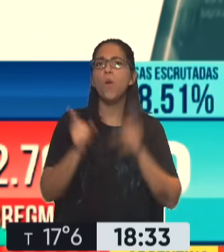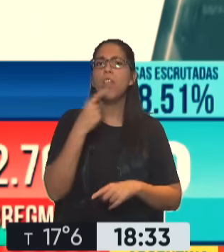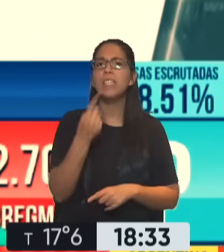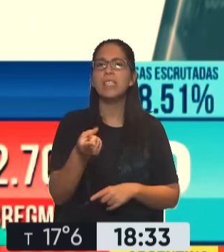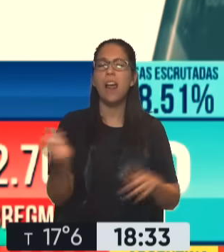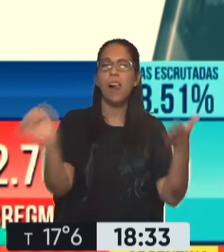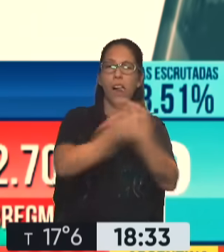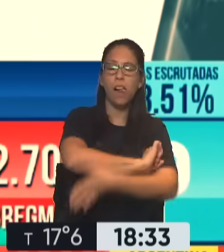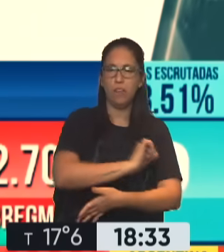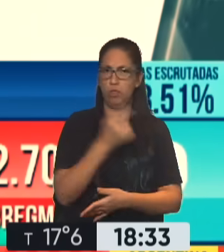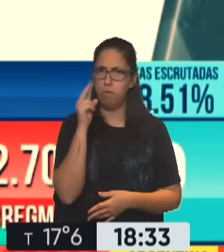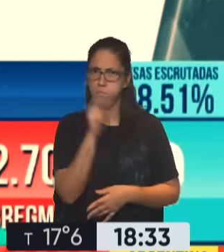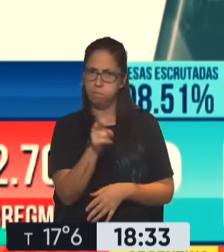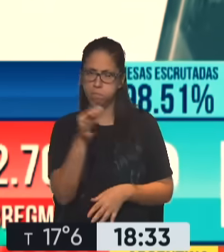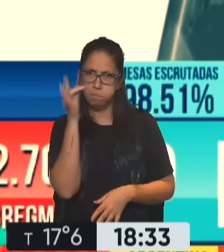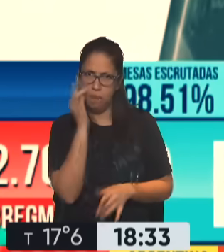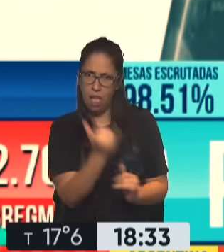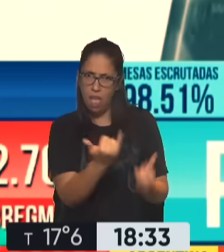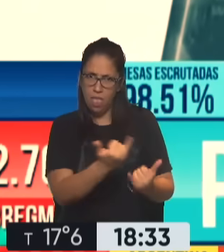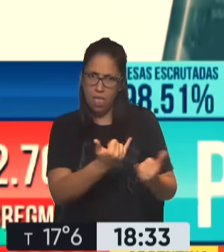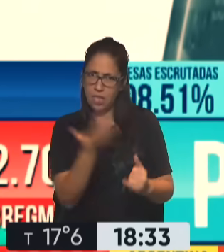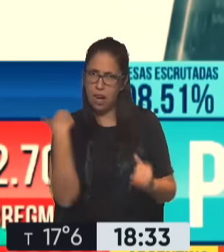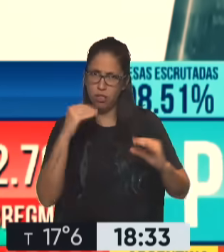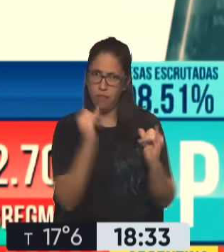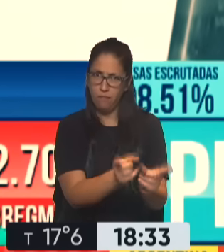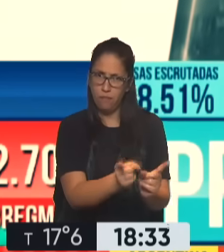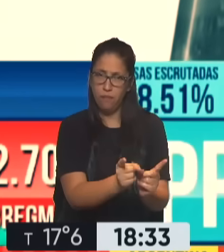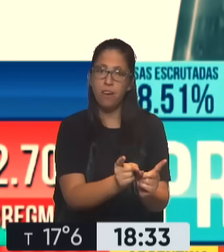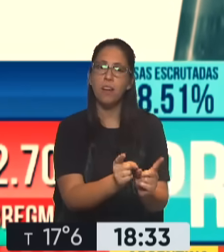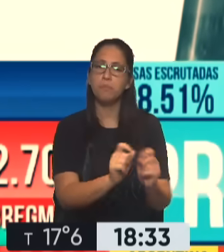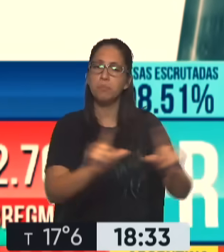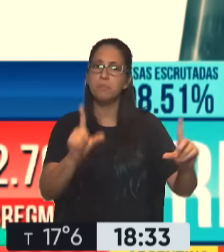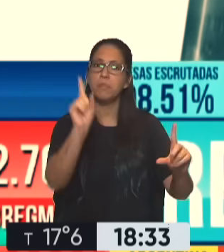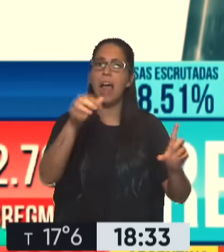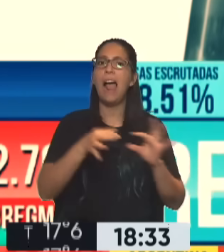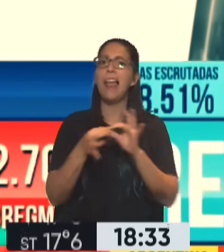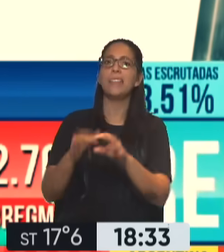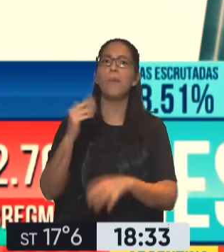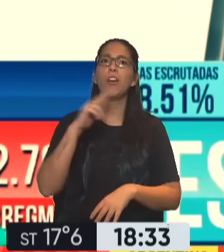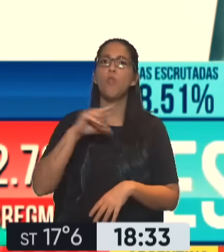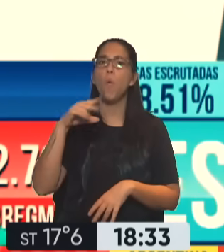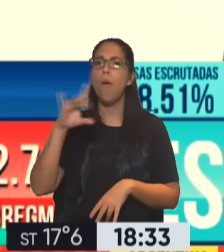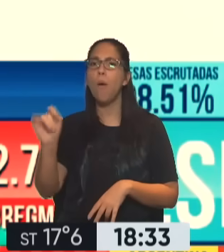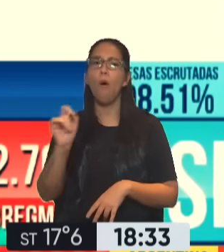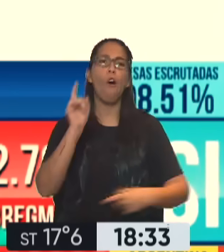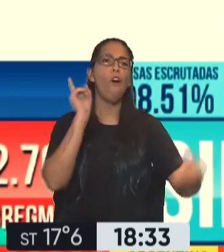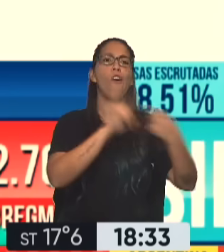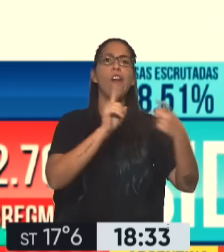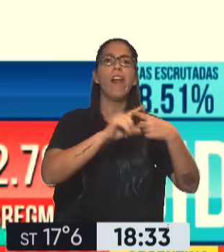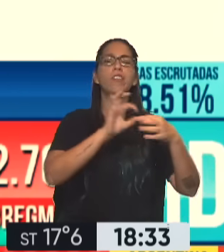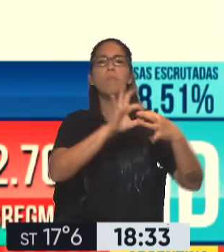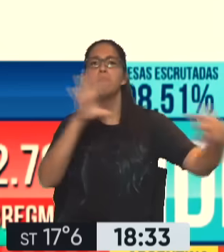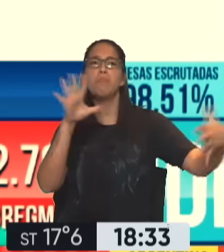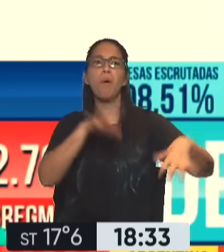borró, pero estaba, yo lo vi, por lo menos hasta ayer a la noche estaba. Claro, no fue la alianza con Barrio Nuevo ni cortar relaciones con